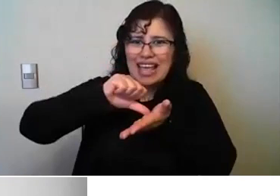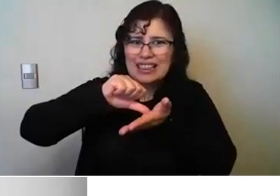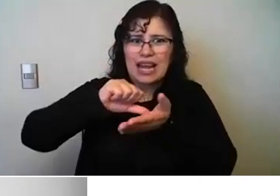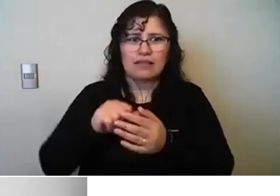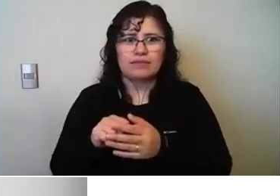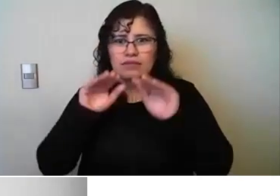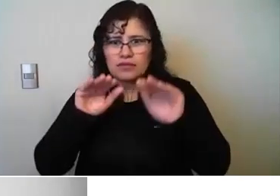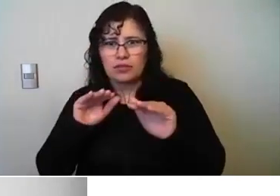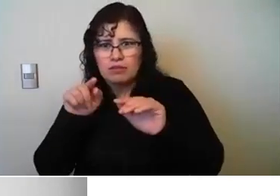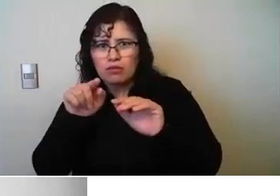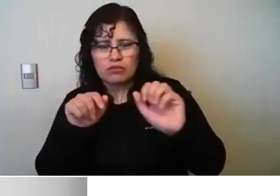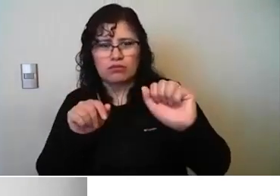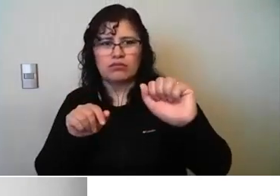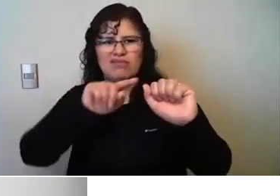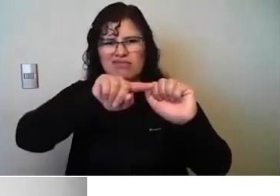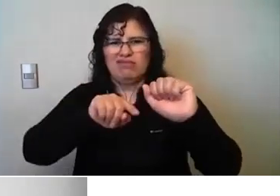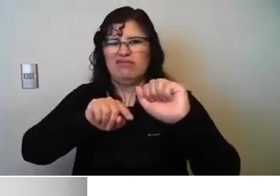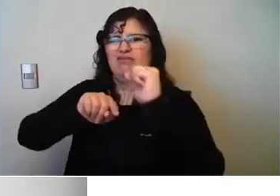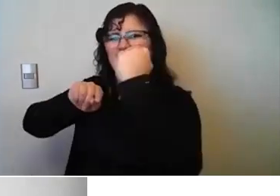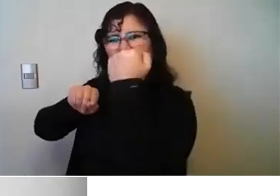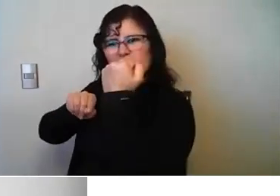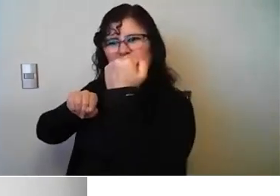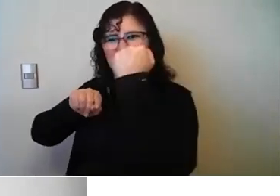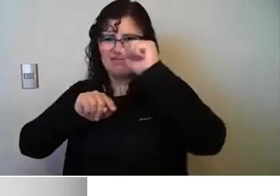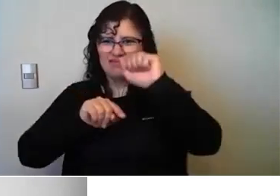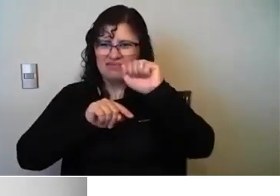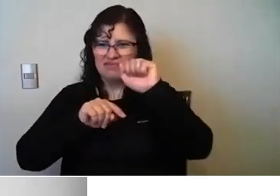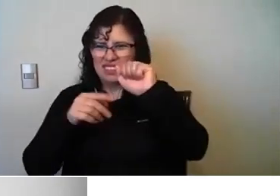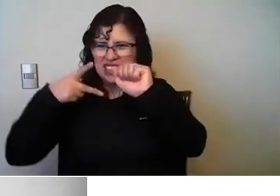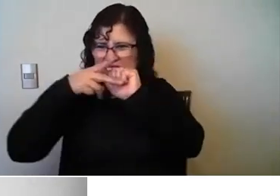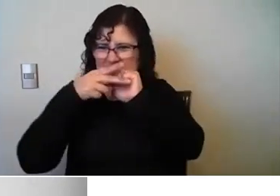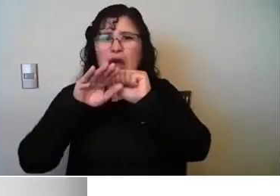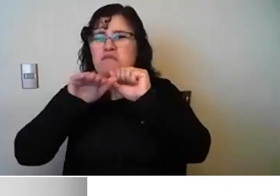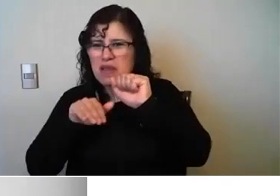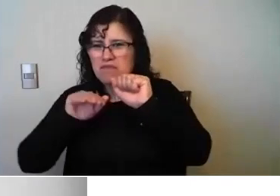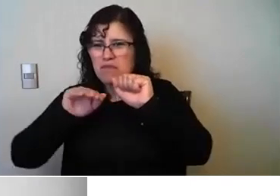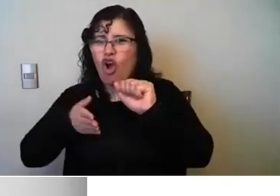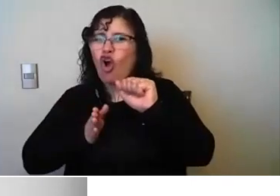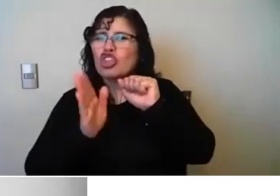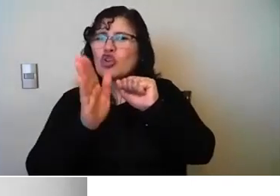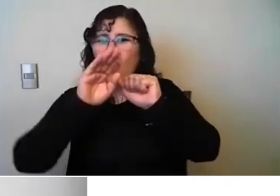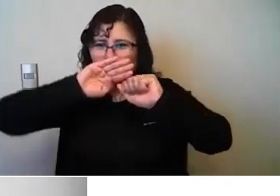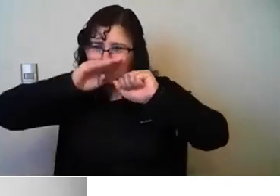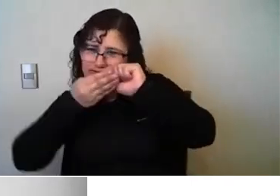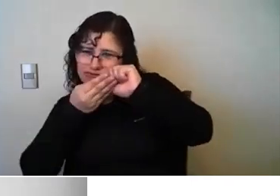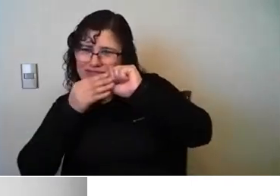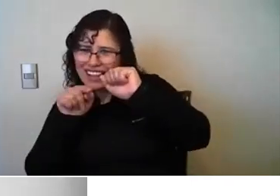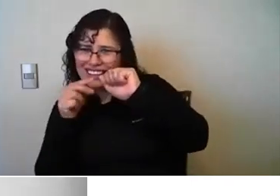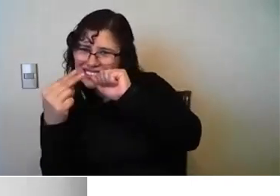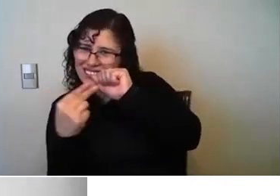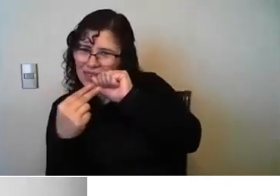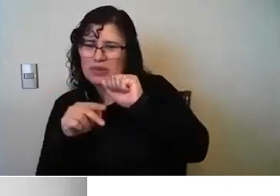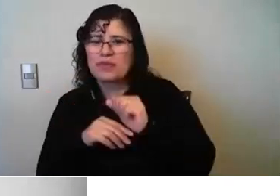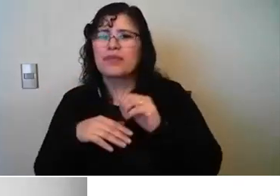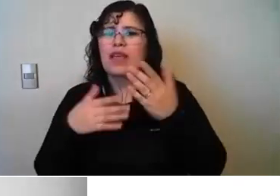esto, por tanto esto es área motora primaria, y esto, que es la continuación de esto, el área sensitiva